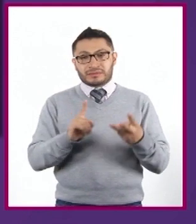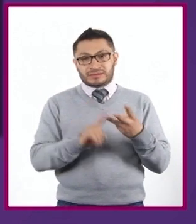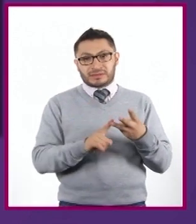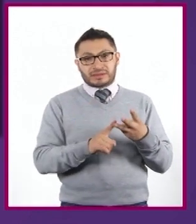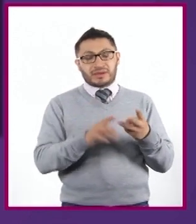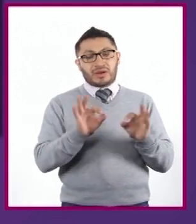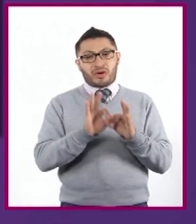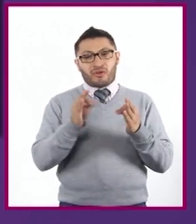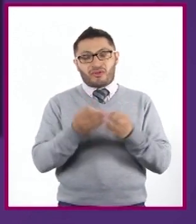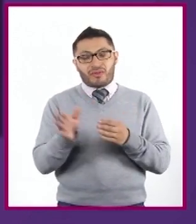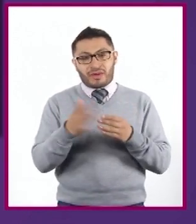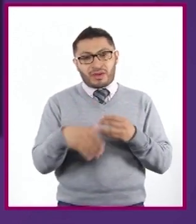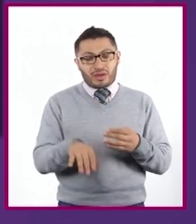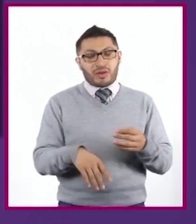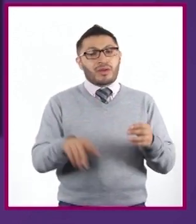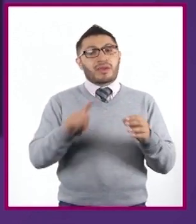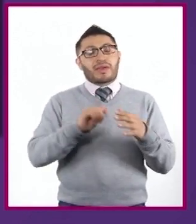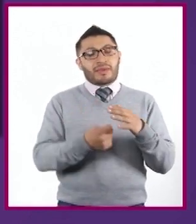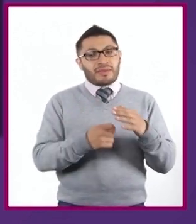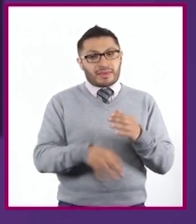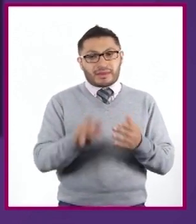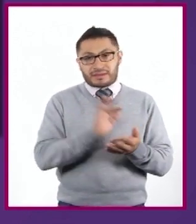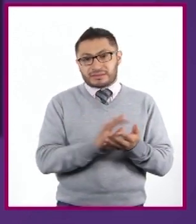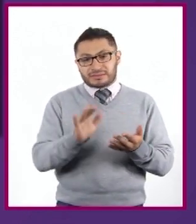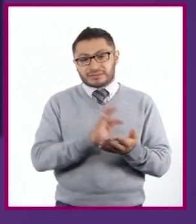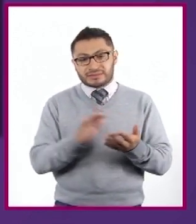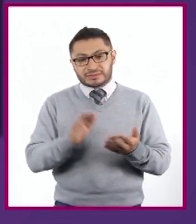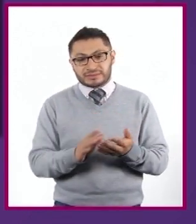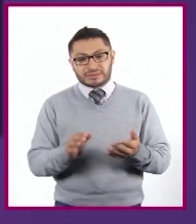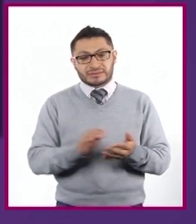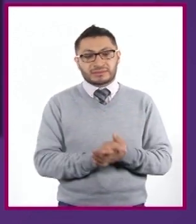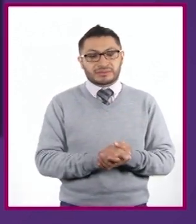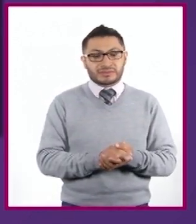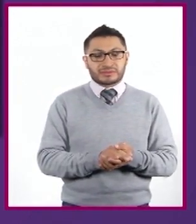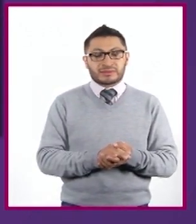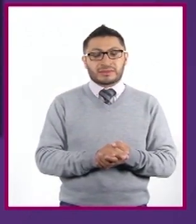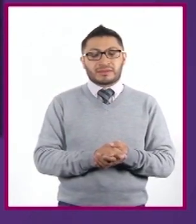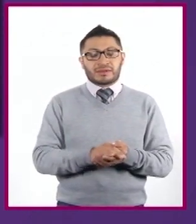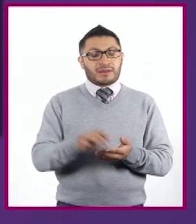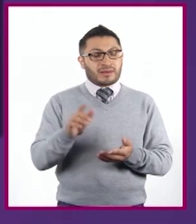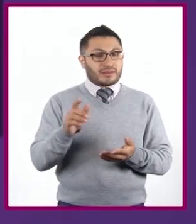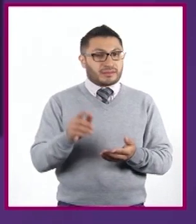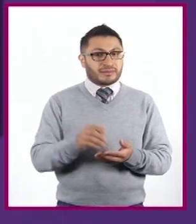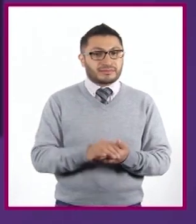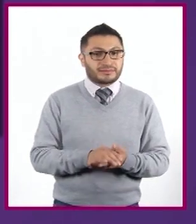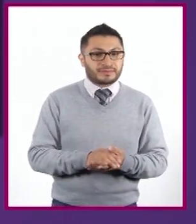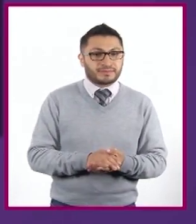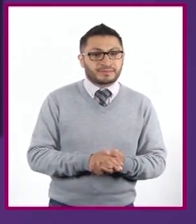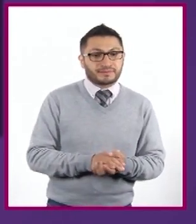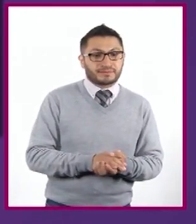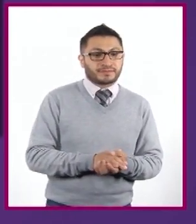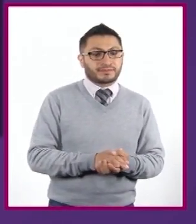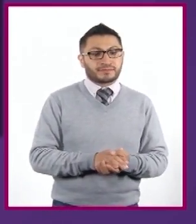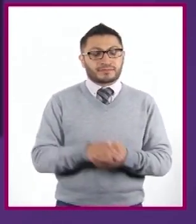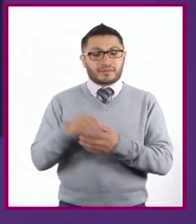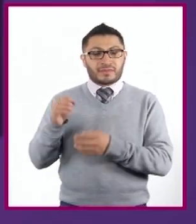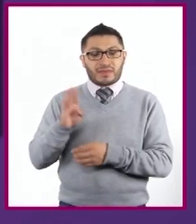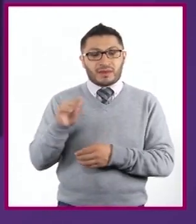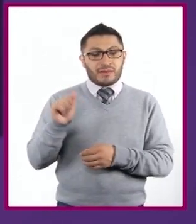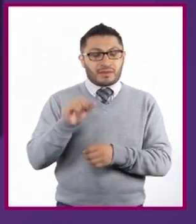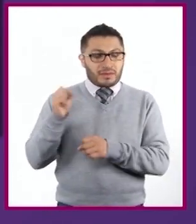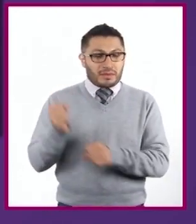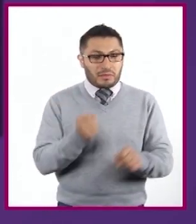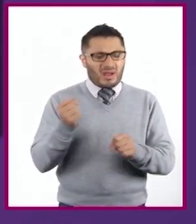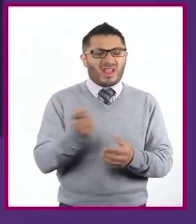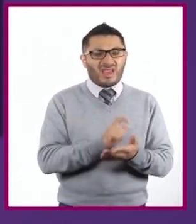búsqueda, técnicas de lectura, barrida de texto y lectura de exploración. La barrida del texto es